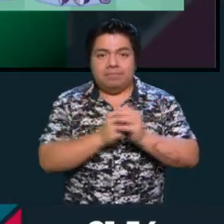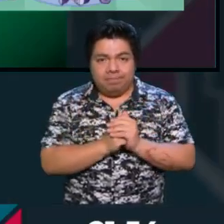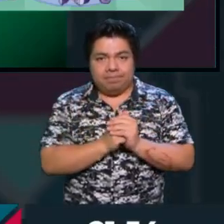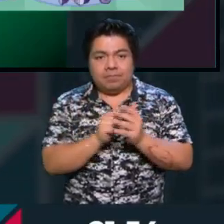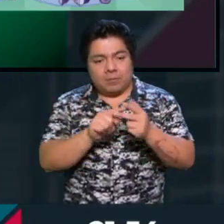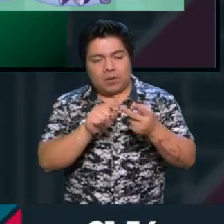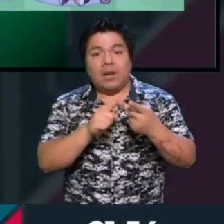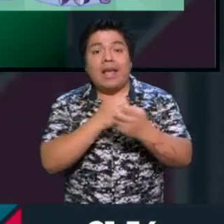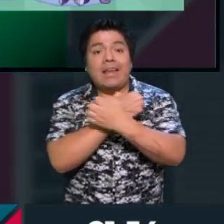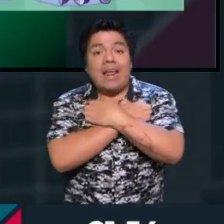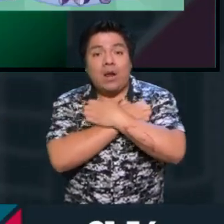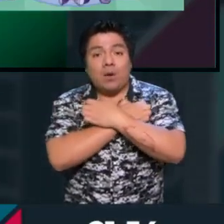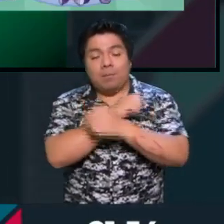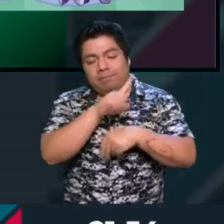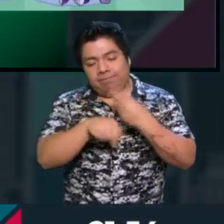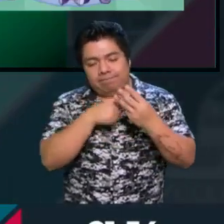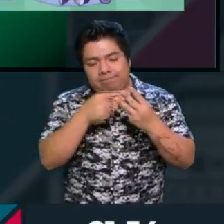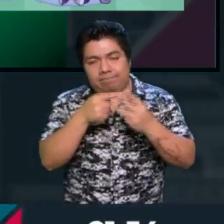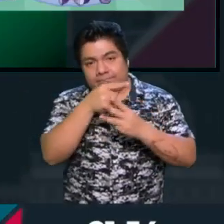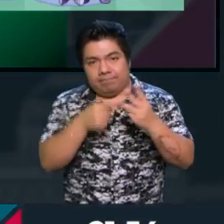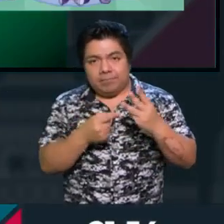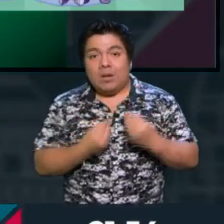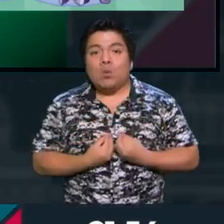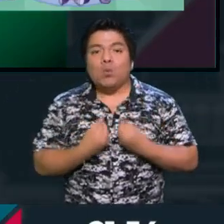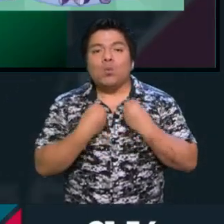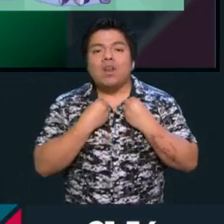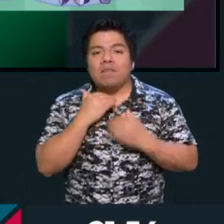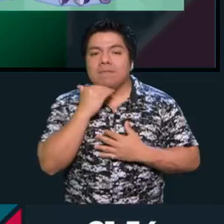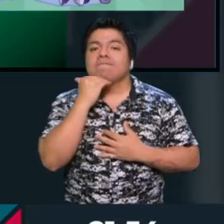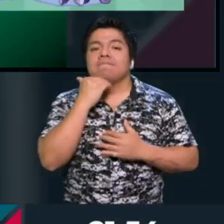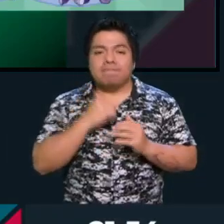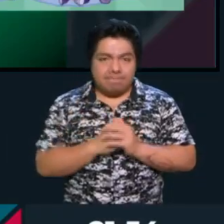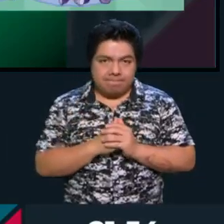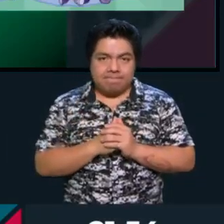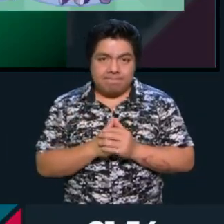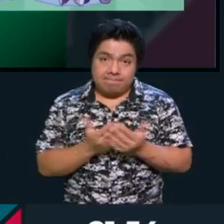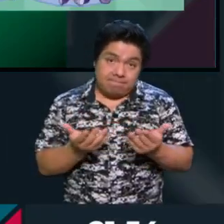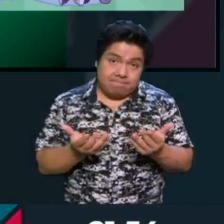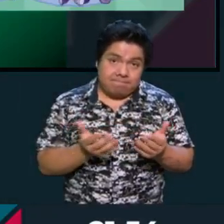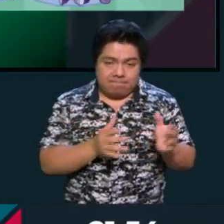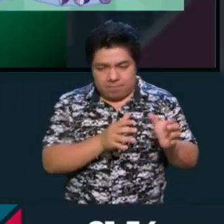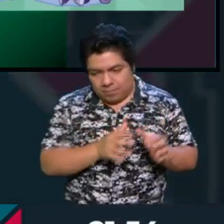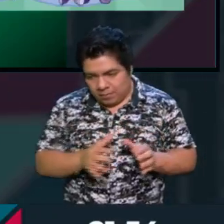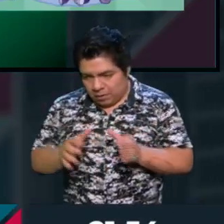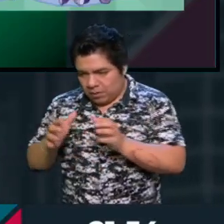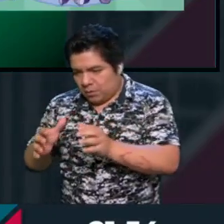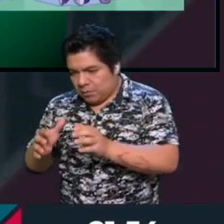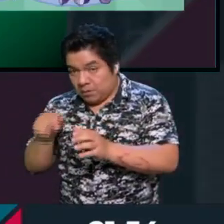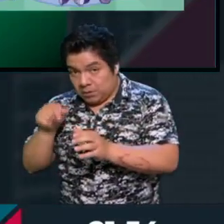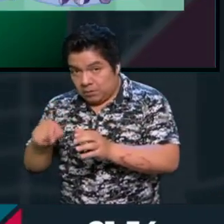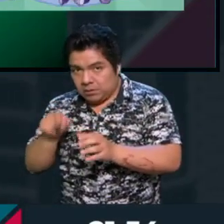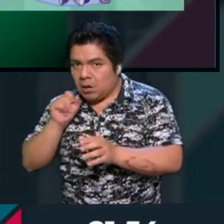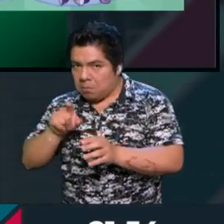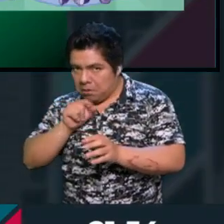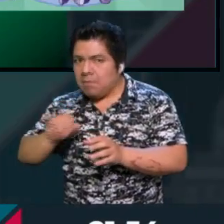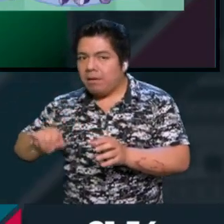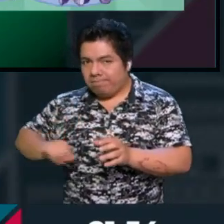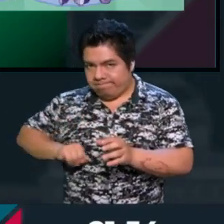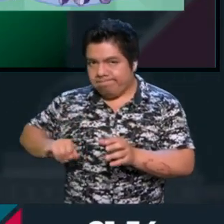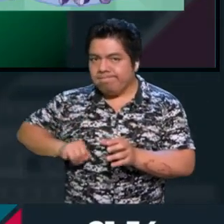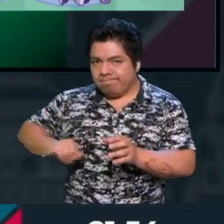de educación y en suma de una vida digna. Y luego el apartado que me parece muy